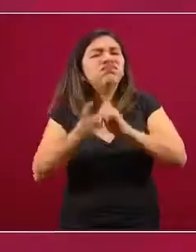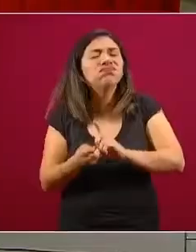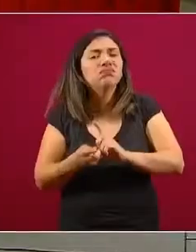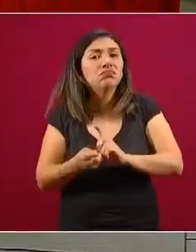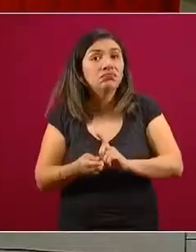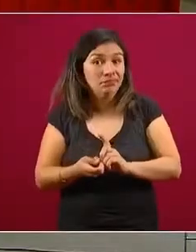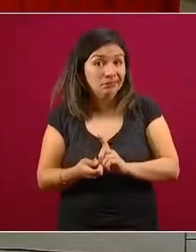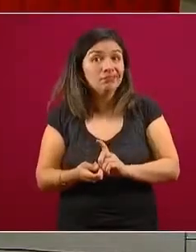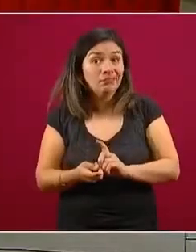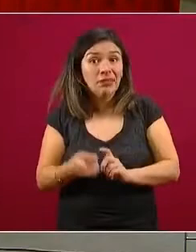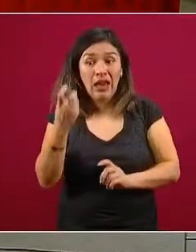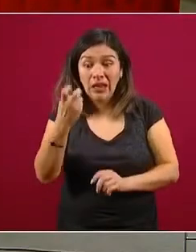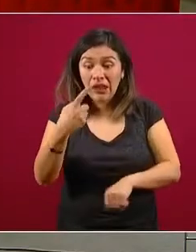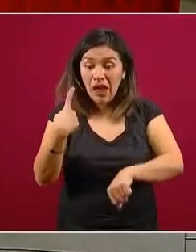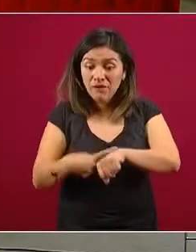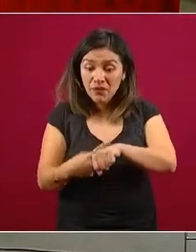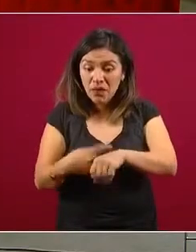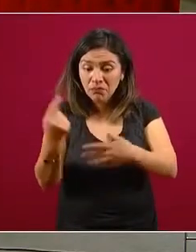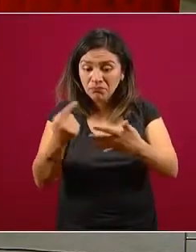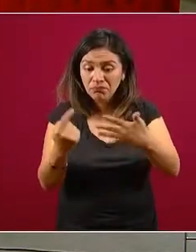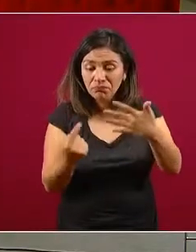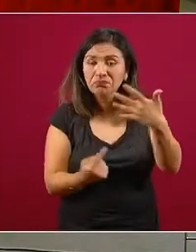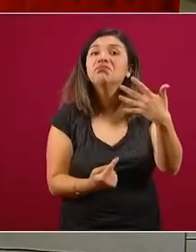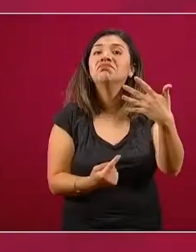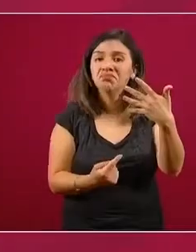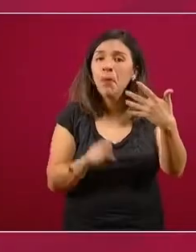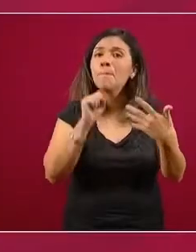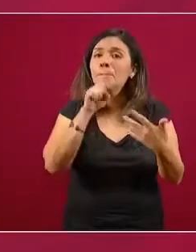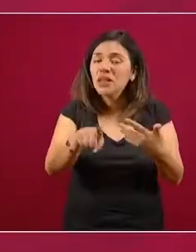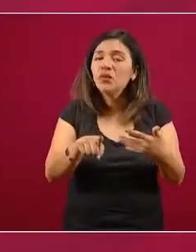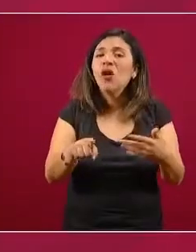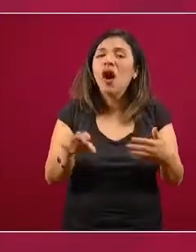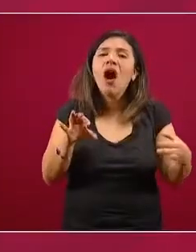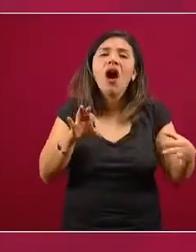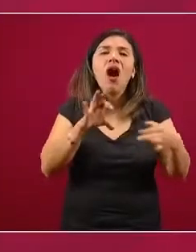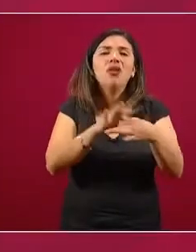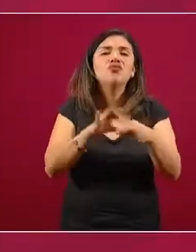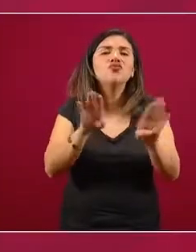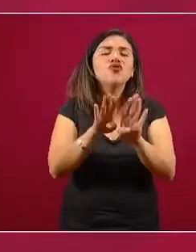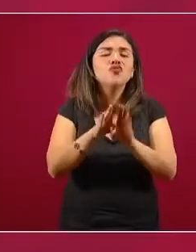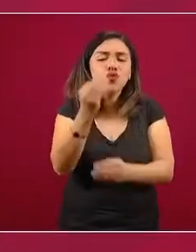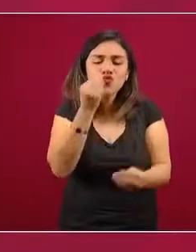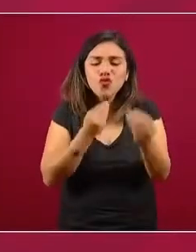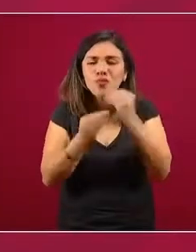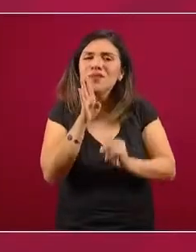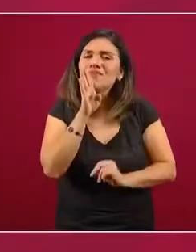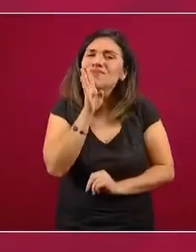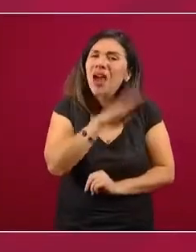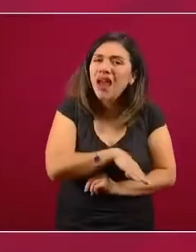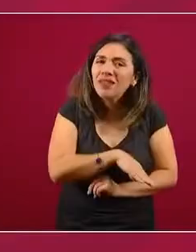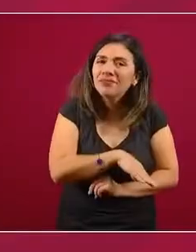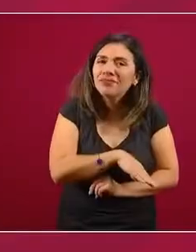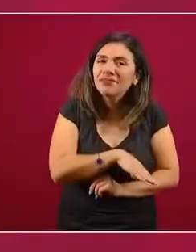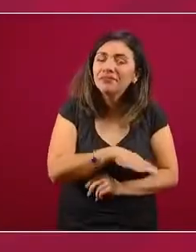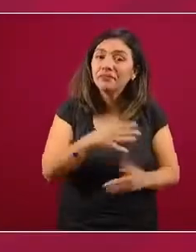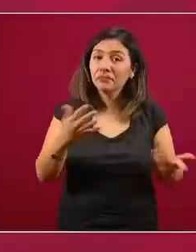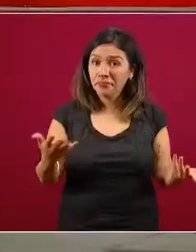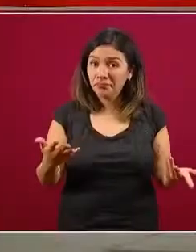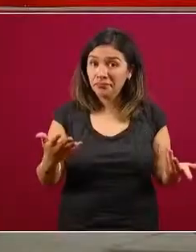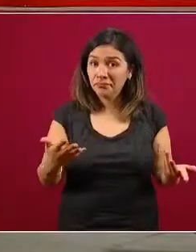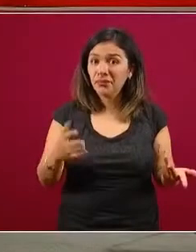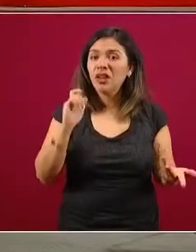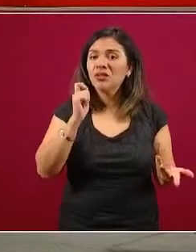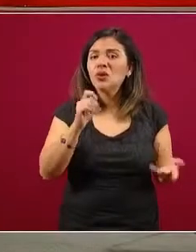eran de esas enfermedades crónicas precisamente estas que están asociadas con la mala alimentación o